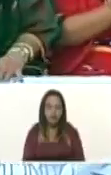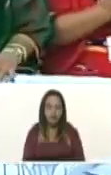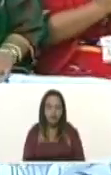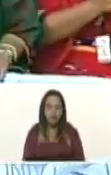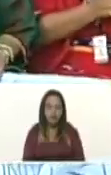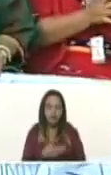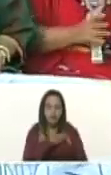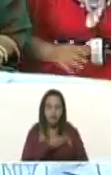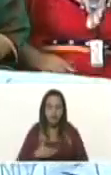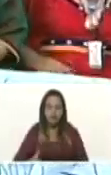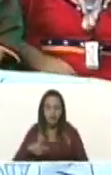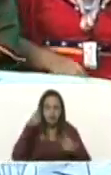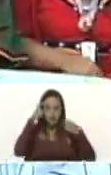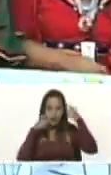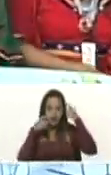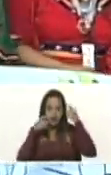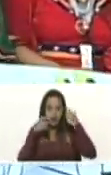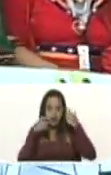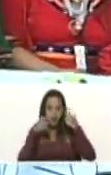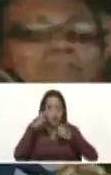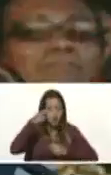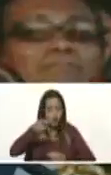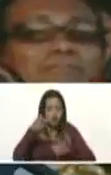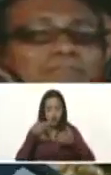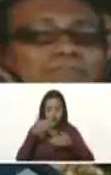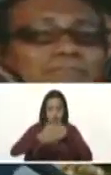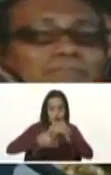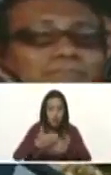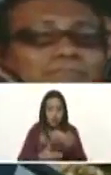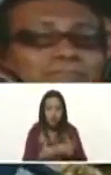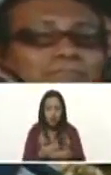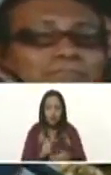Comandante Chávez, del cual usted es un digno sucesor.